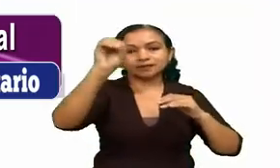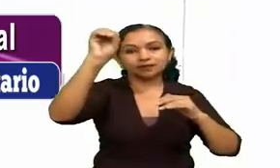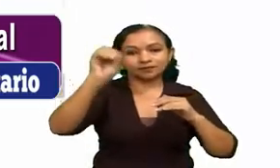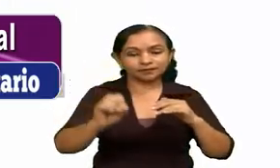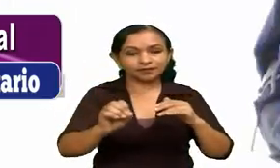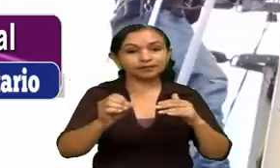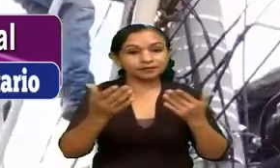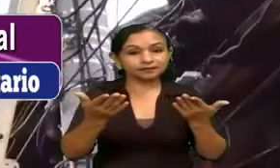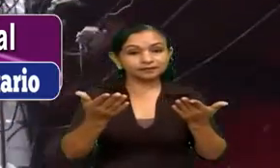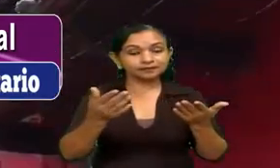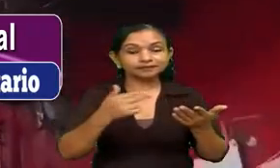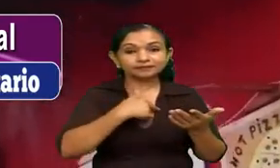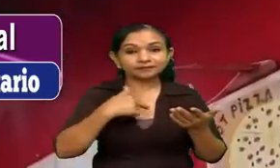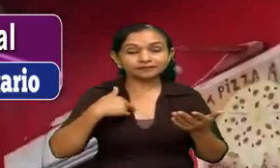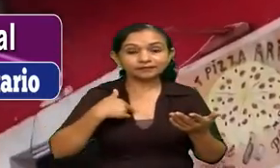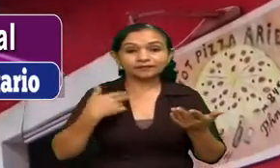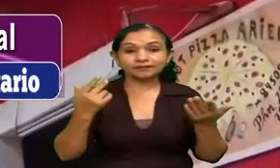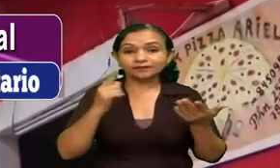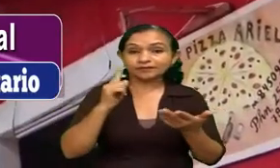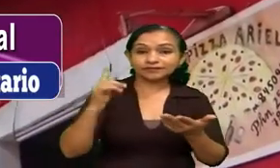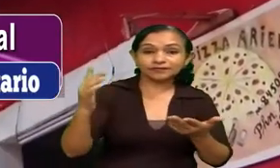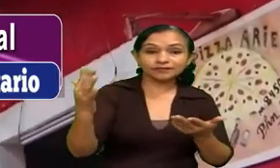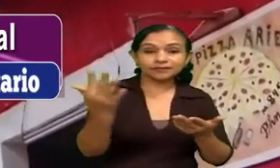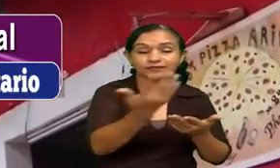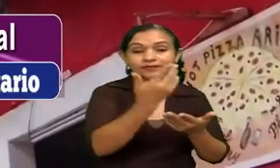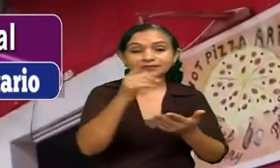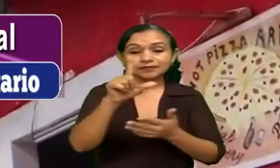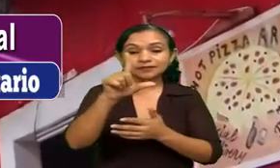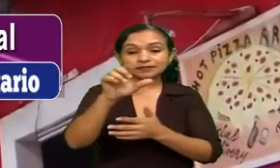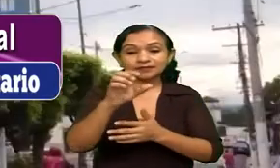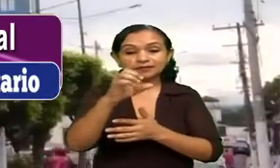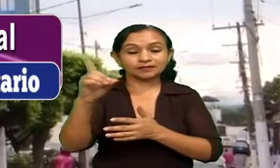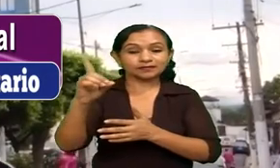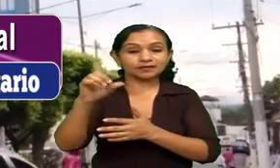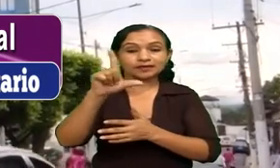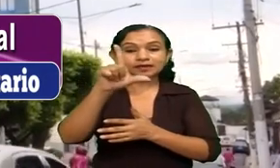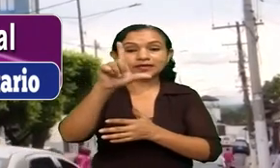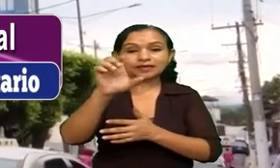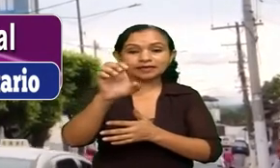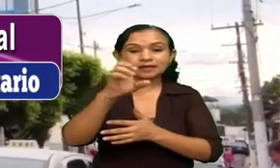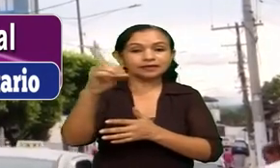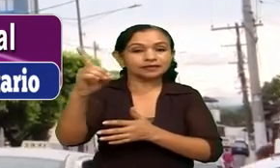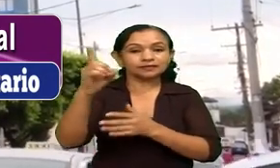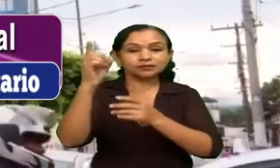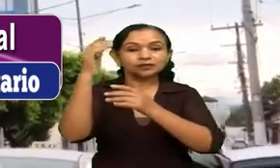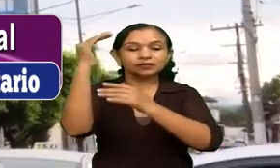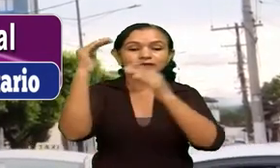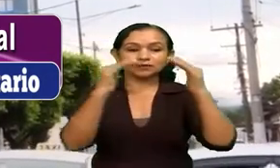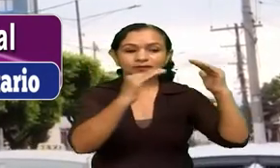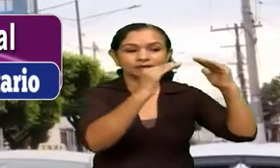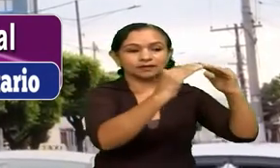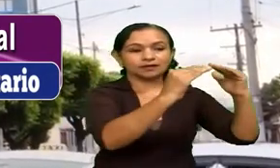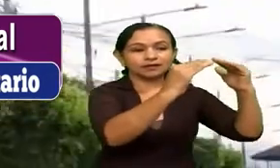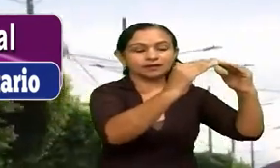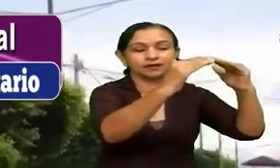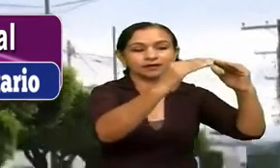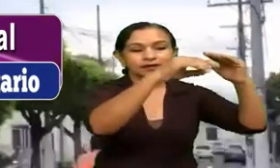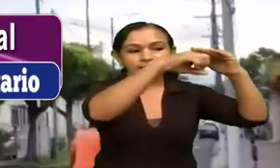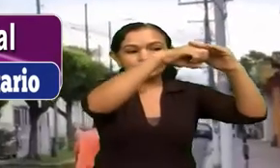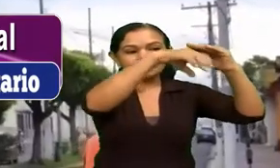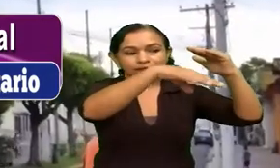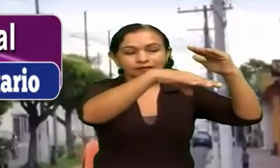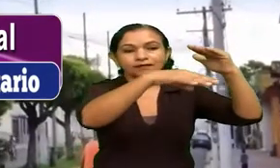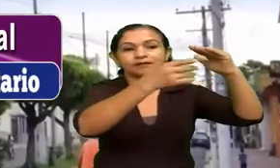a fuentes renovables. Pero también todas sus luminarias son LED. En toda la isla. Y todas las viviendas les instalamos